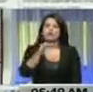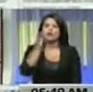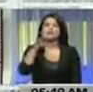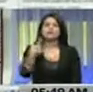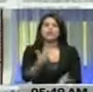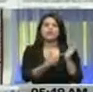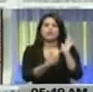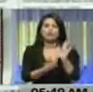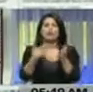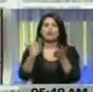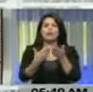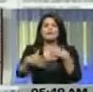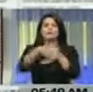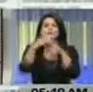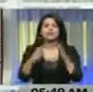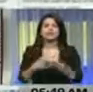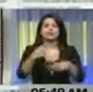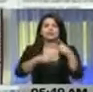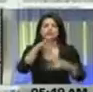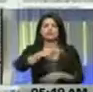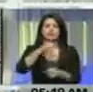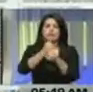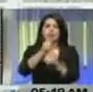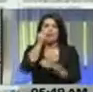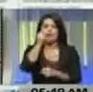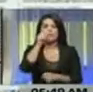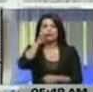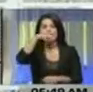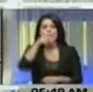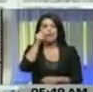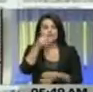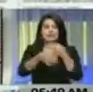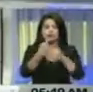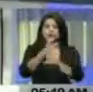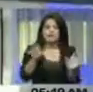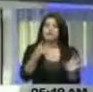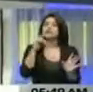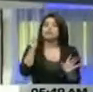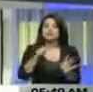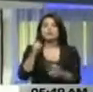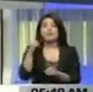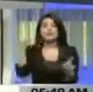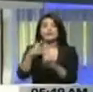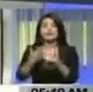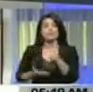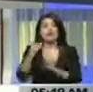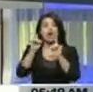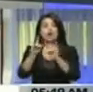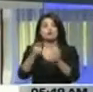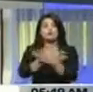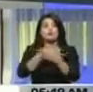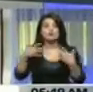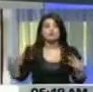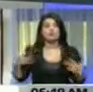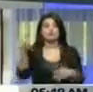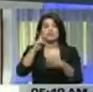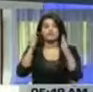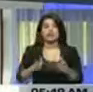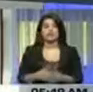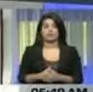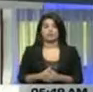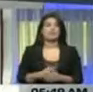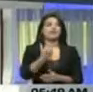el ministro del Proceso Social del Trabajo, Osvaldo Vera, que va a impactar a 11 millones de venezolanos.